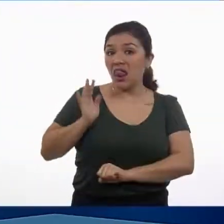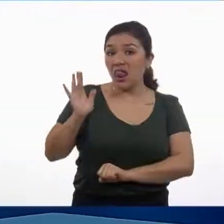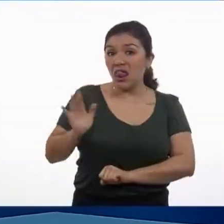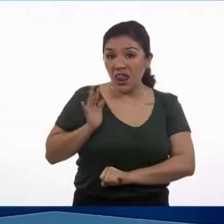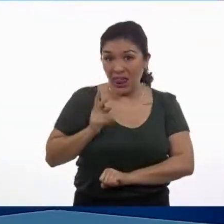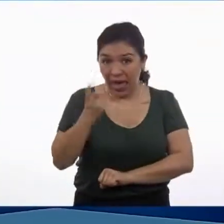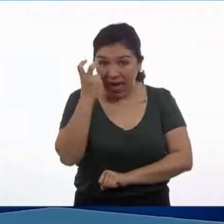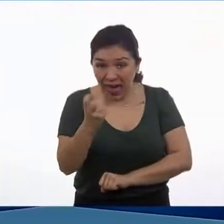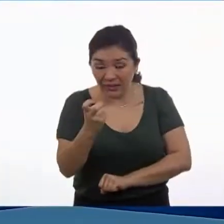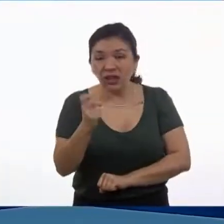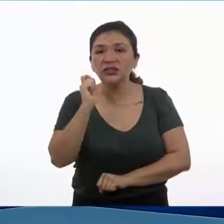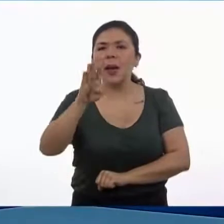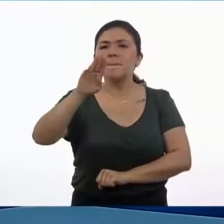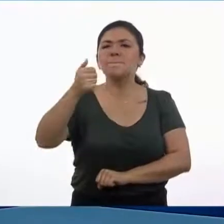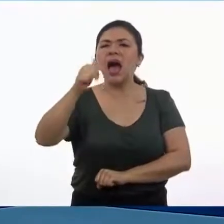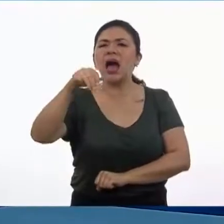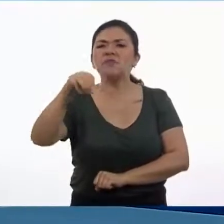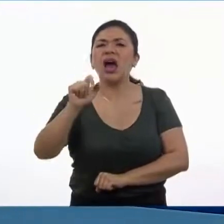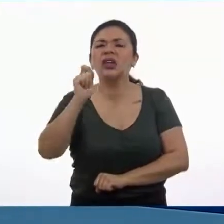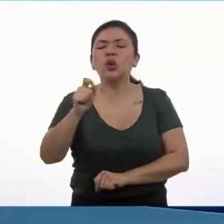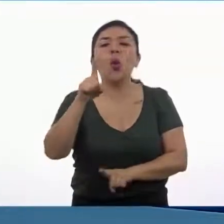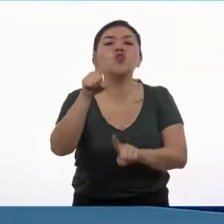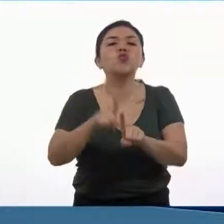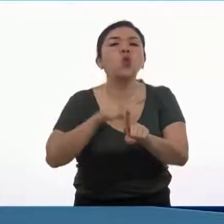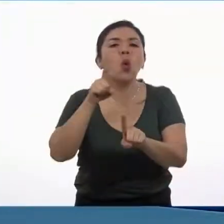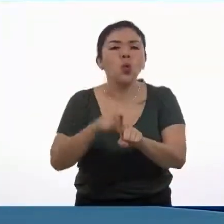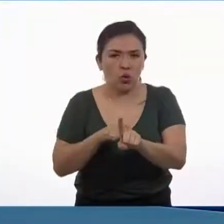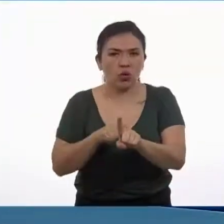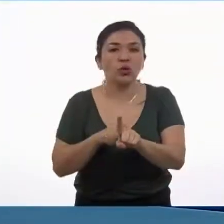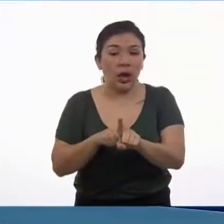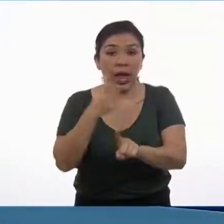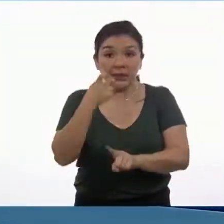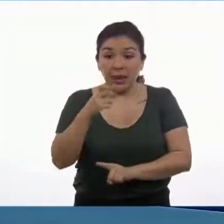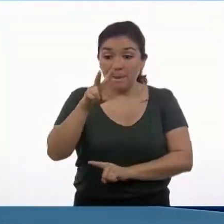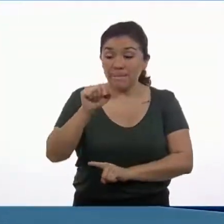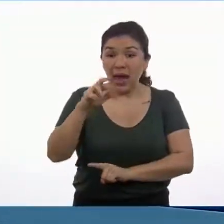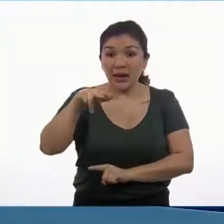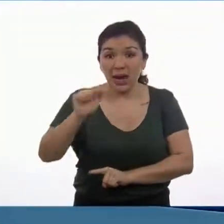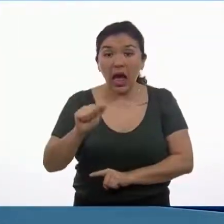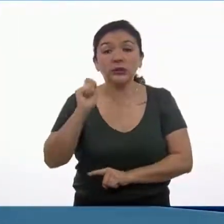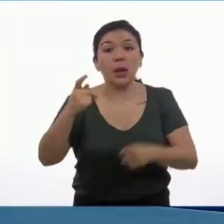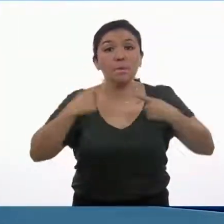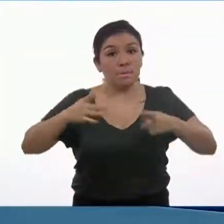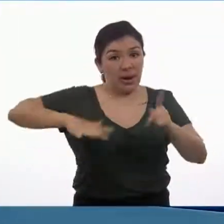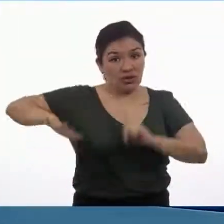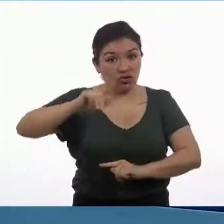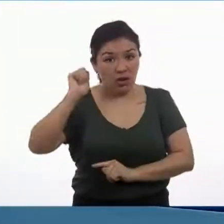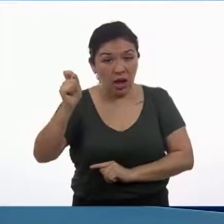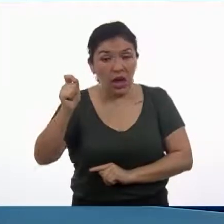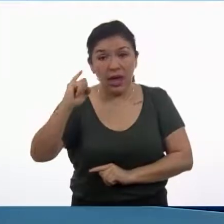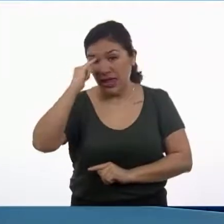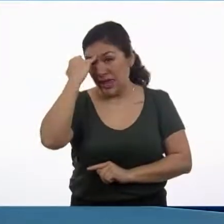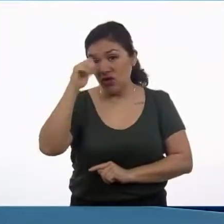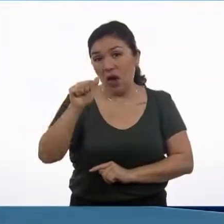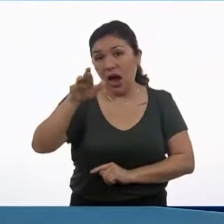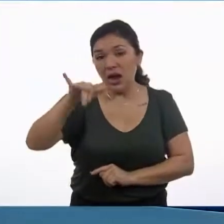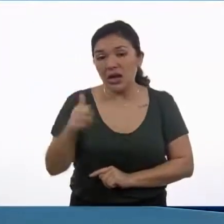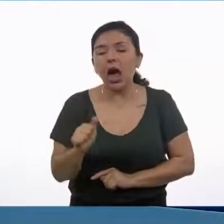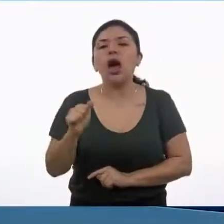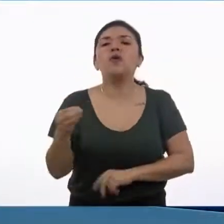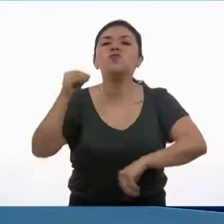el concepto de Varna, que quiere decir color. Con base en el Varna, la sociedad indo-aria